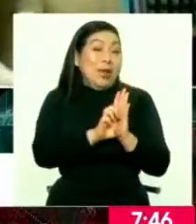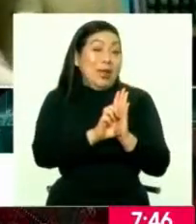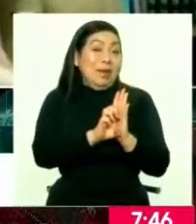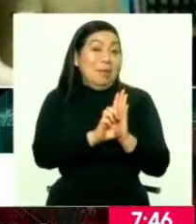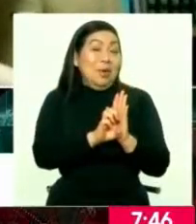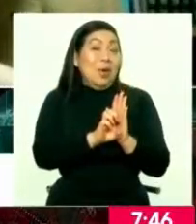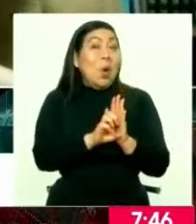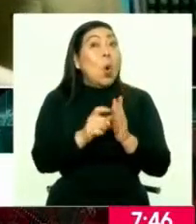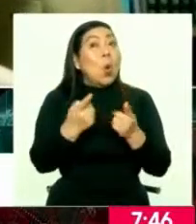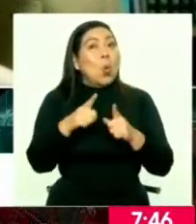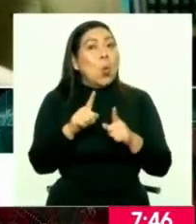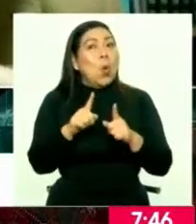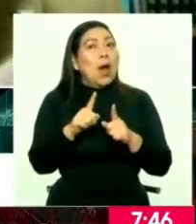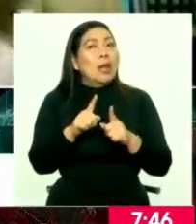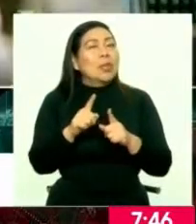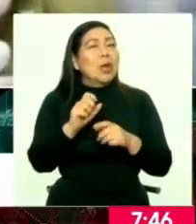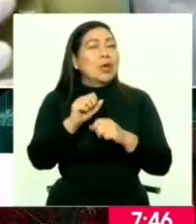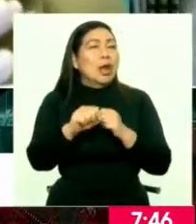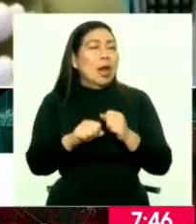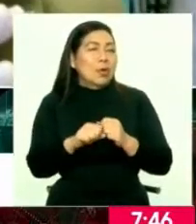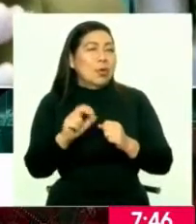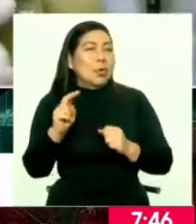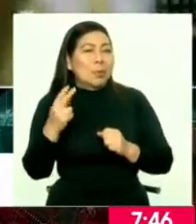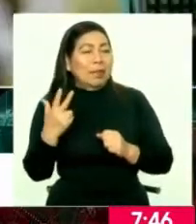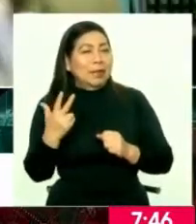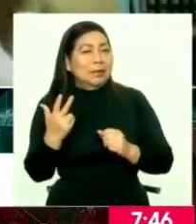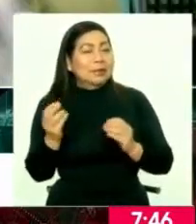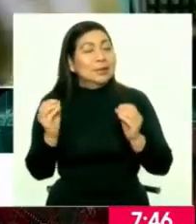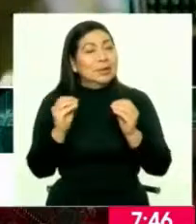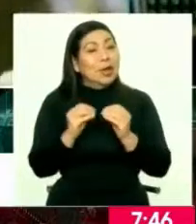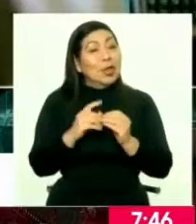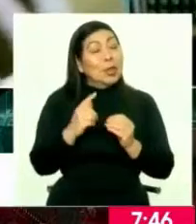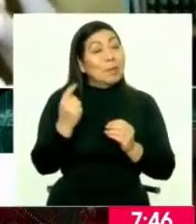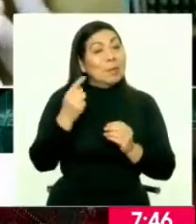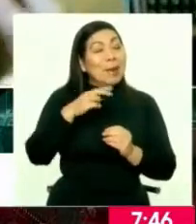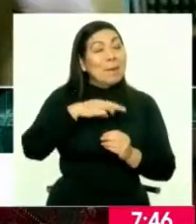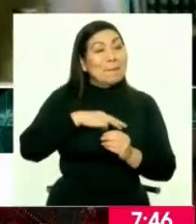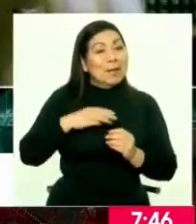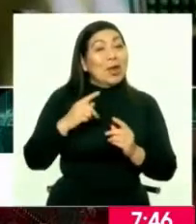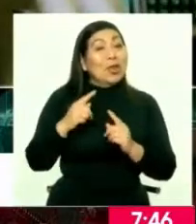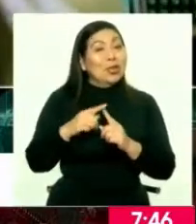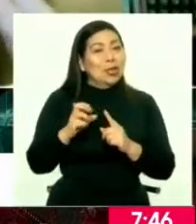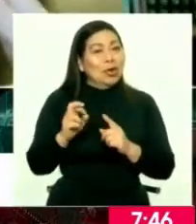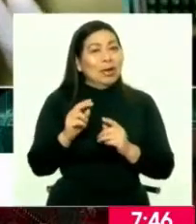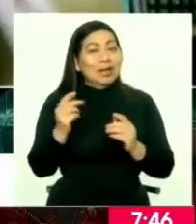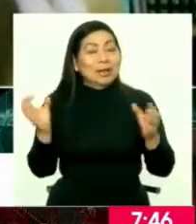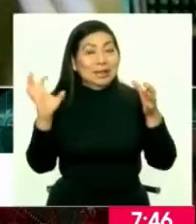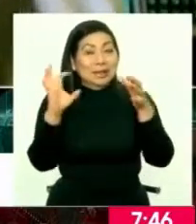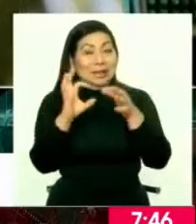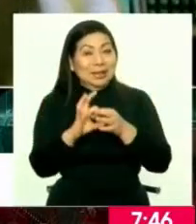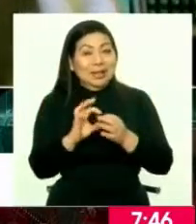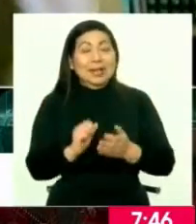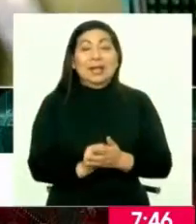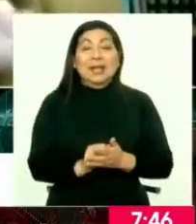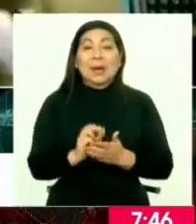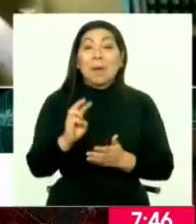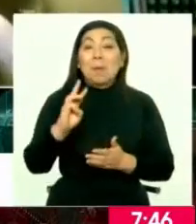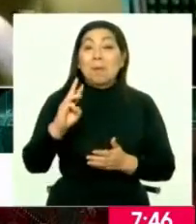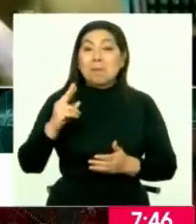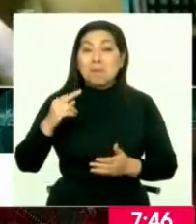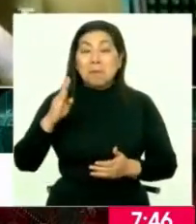invasión a Irak en 2003, cuando Tony Blair, siendo primer ministro, entra en alianza con George W.